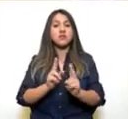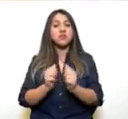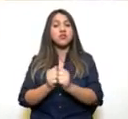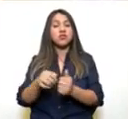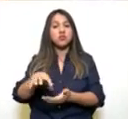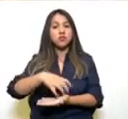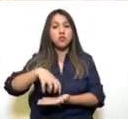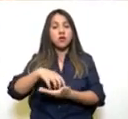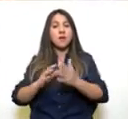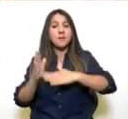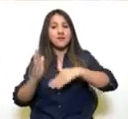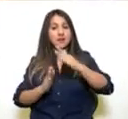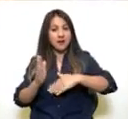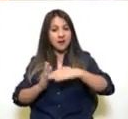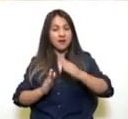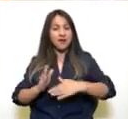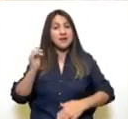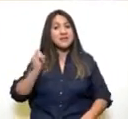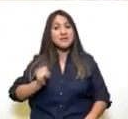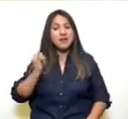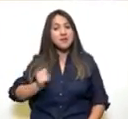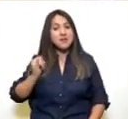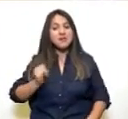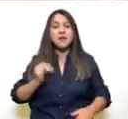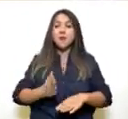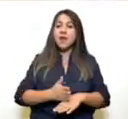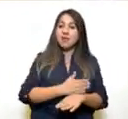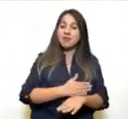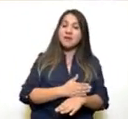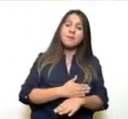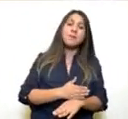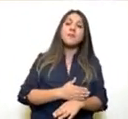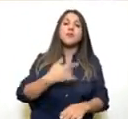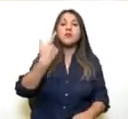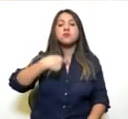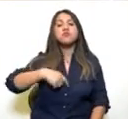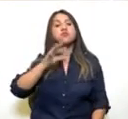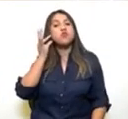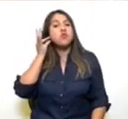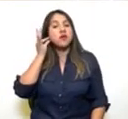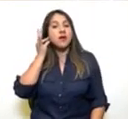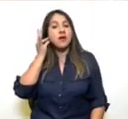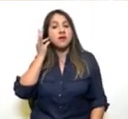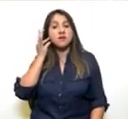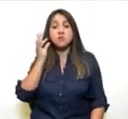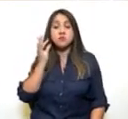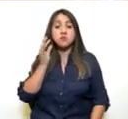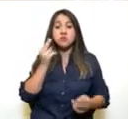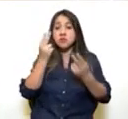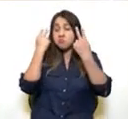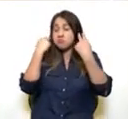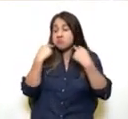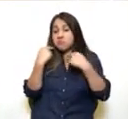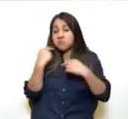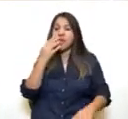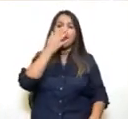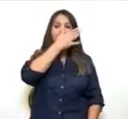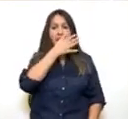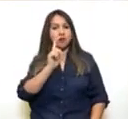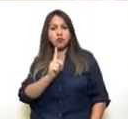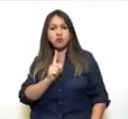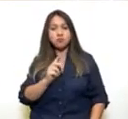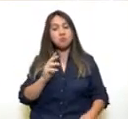siempre fui antes una mujer de bajo perfil nunca